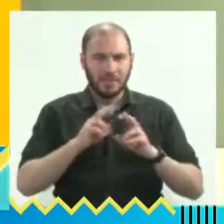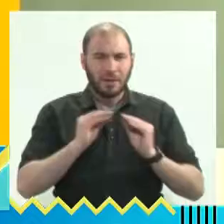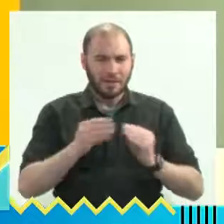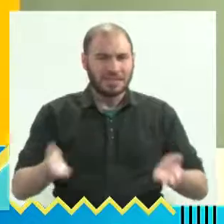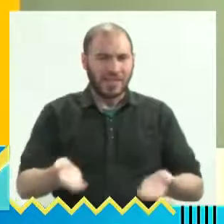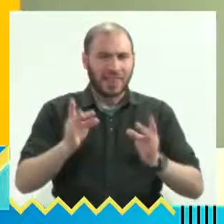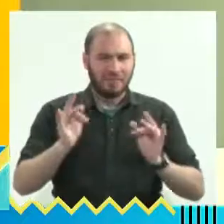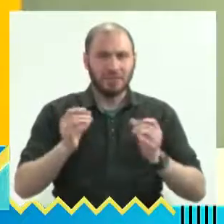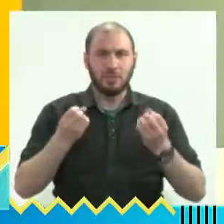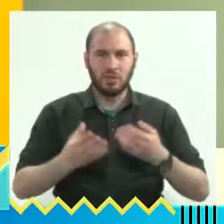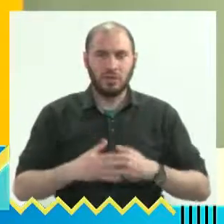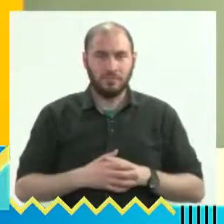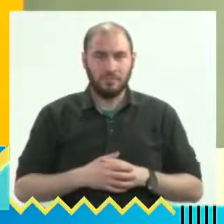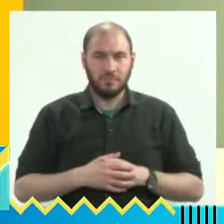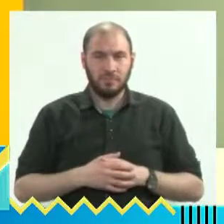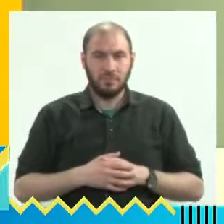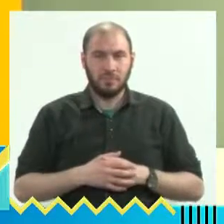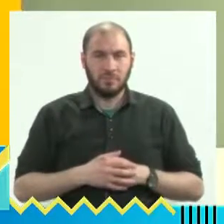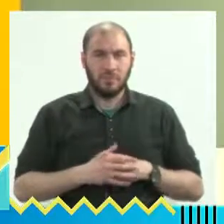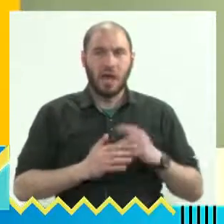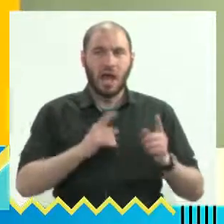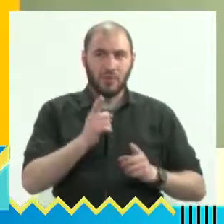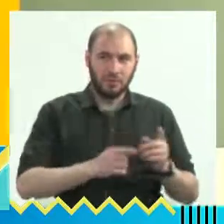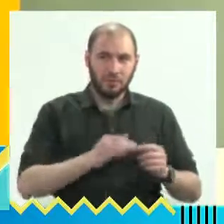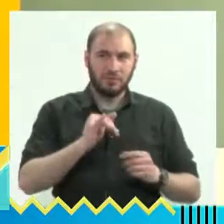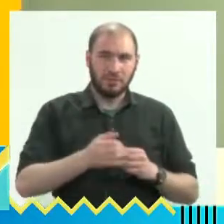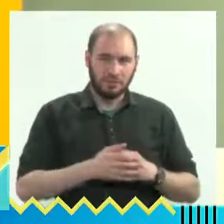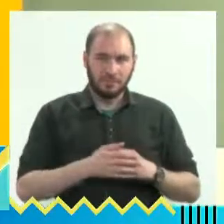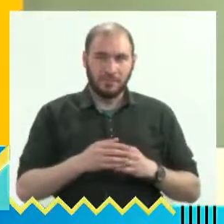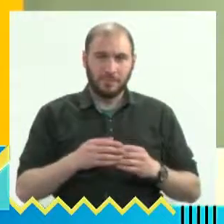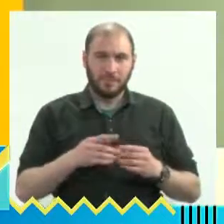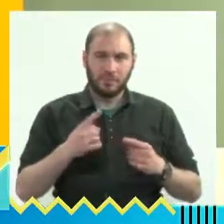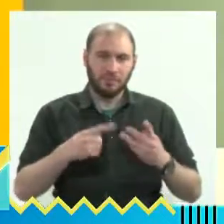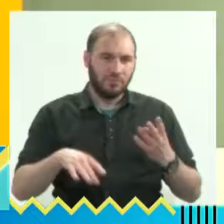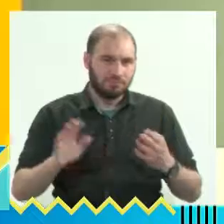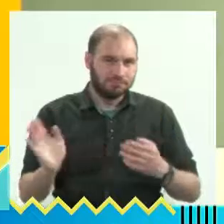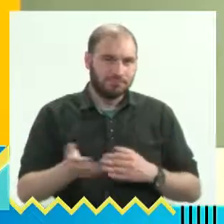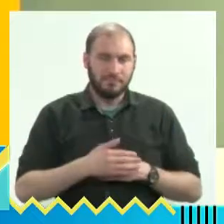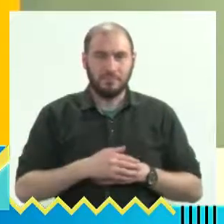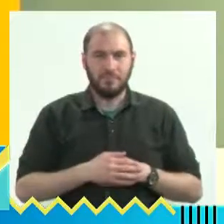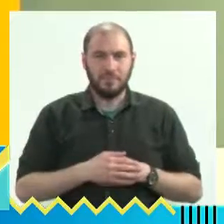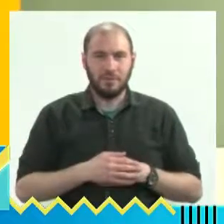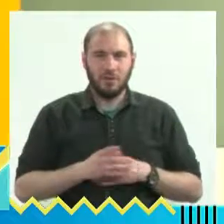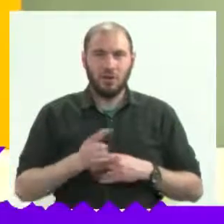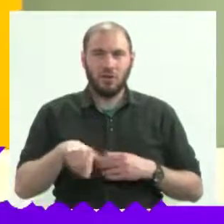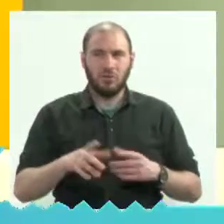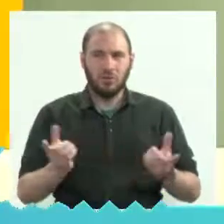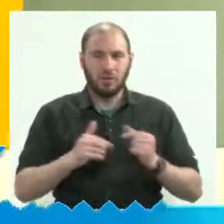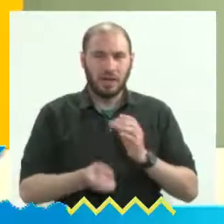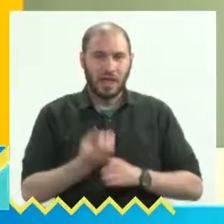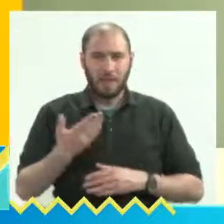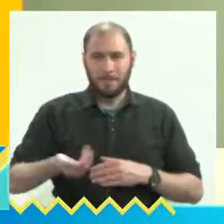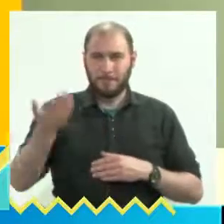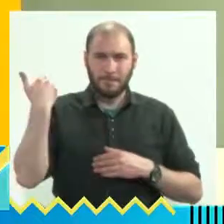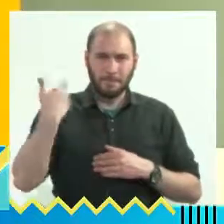discusión porque ganábamos unos y otros quedaban afuera. Esto era un poco así. Entonces conformamos hace un tiempo